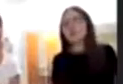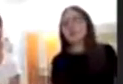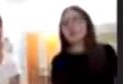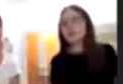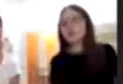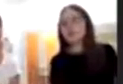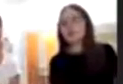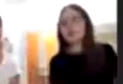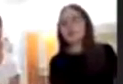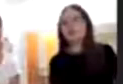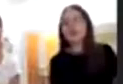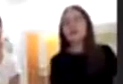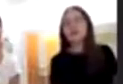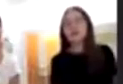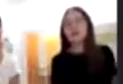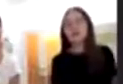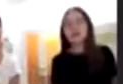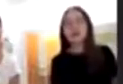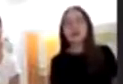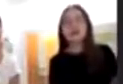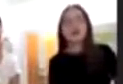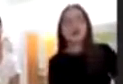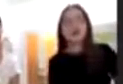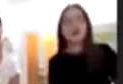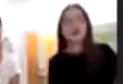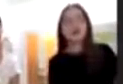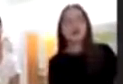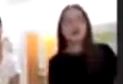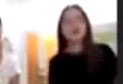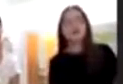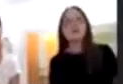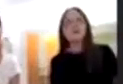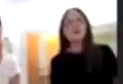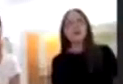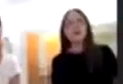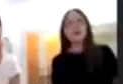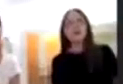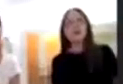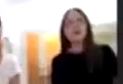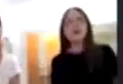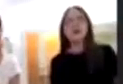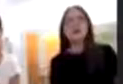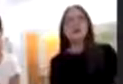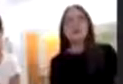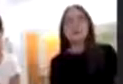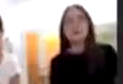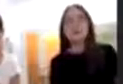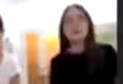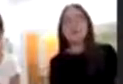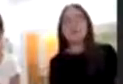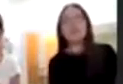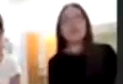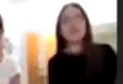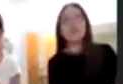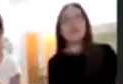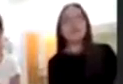el equilibrio y el desarrollo de todas las partes que componen al sistema. Y en ese sentido vemos